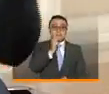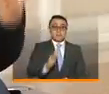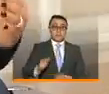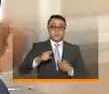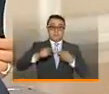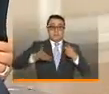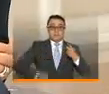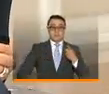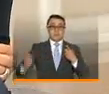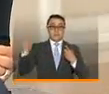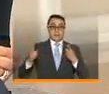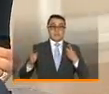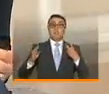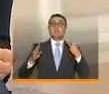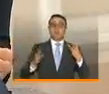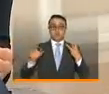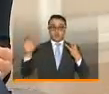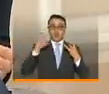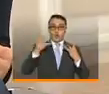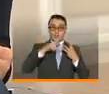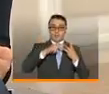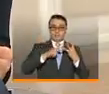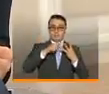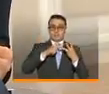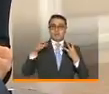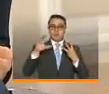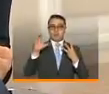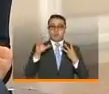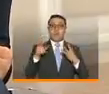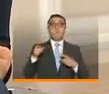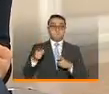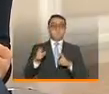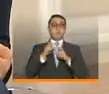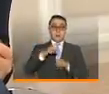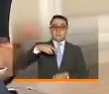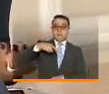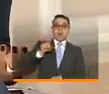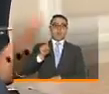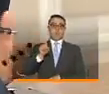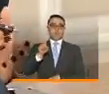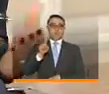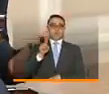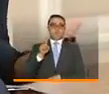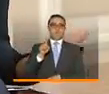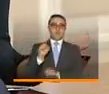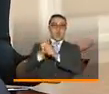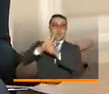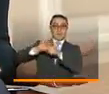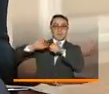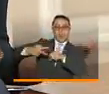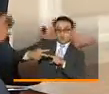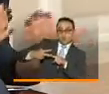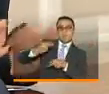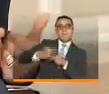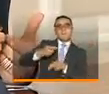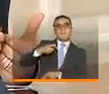se tomaron medidas desde el fin de semana pasado, con el cierre de vuelos desde Brasil,